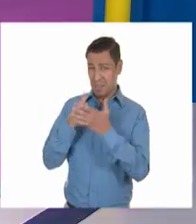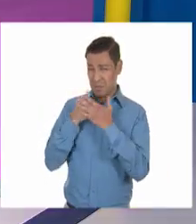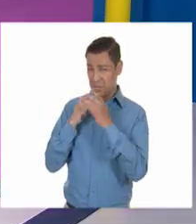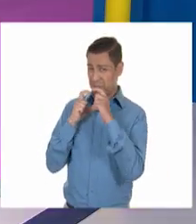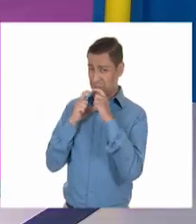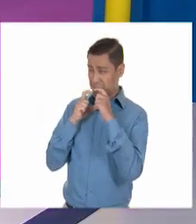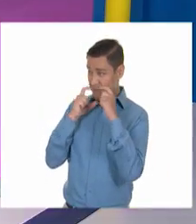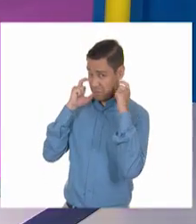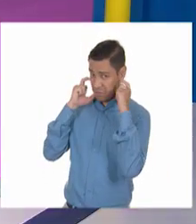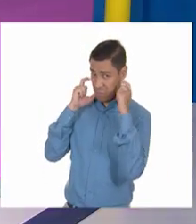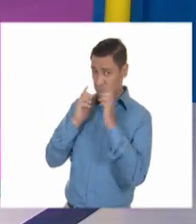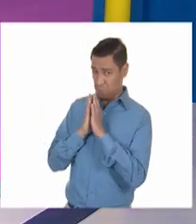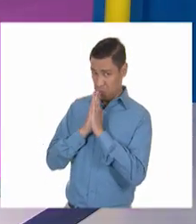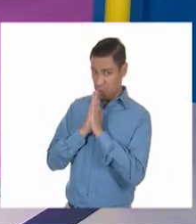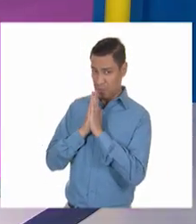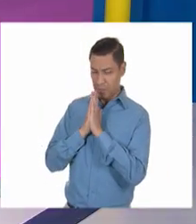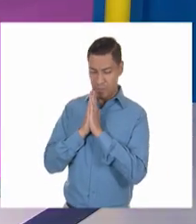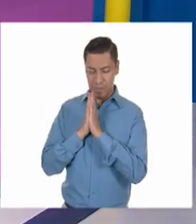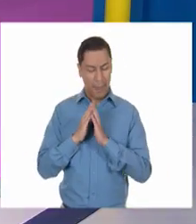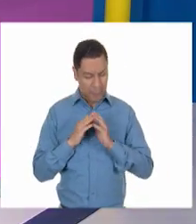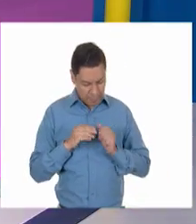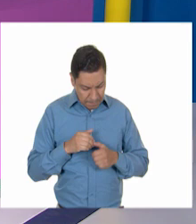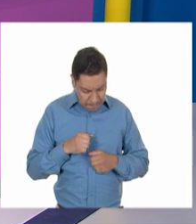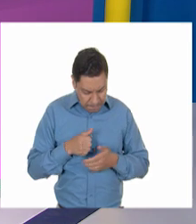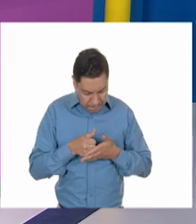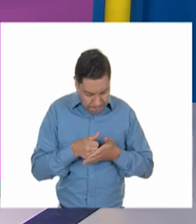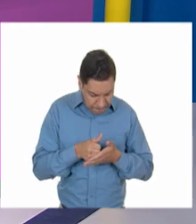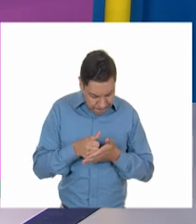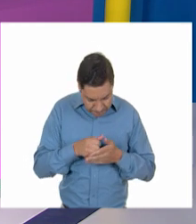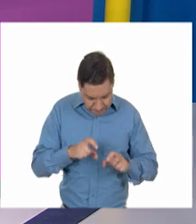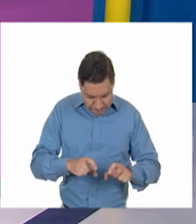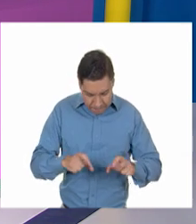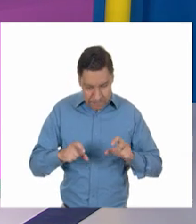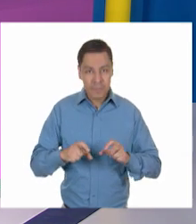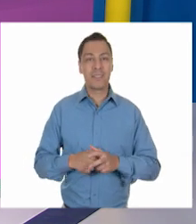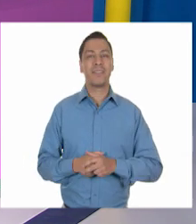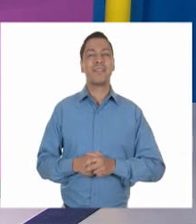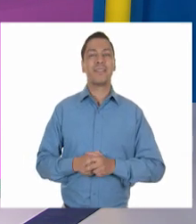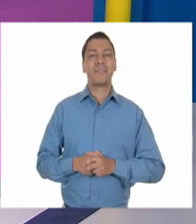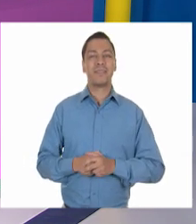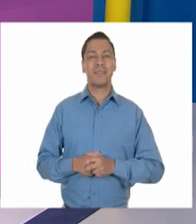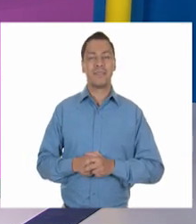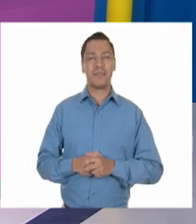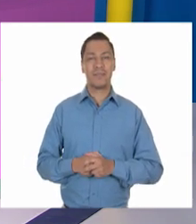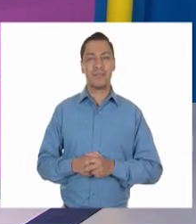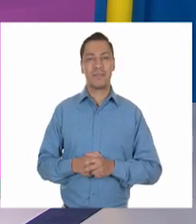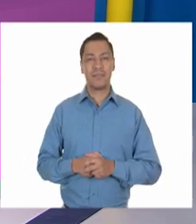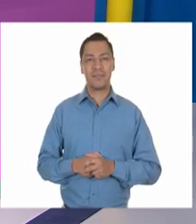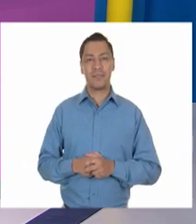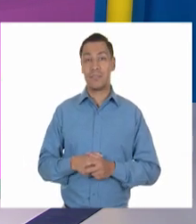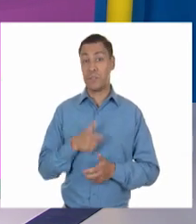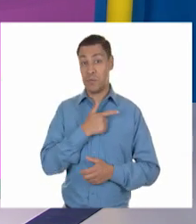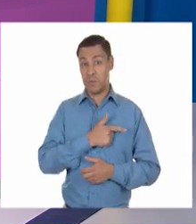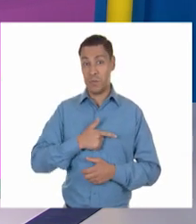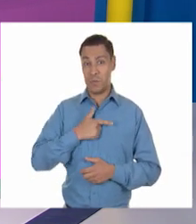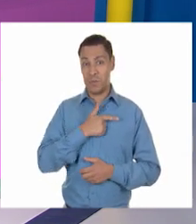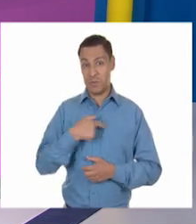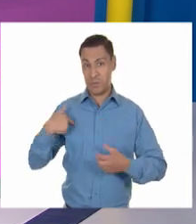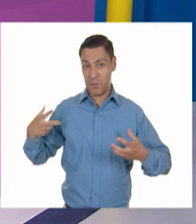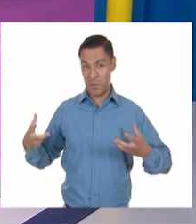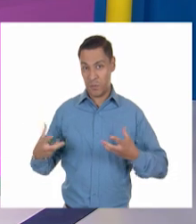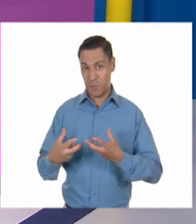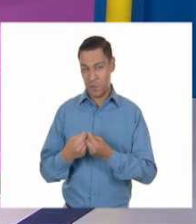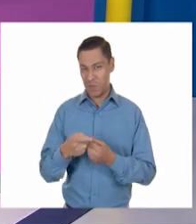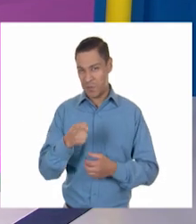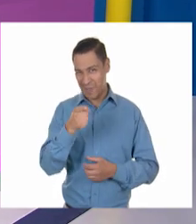ayudar con mi cubrebocas, por favor? Ah, claro. Con mucho gusto. Gracias. ¿Listo? No, ¿de qué? Vamos a tener el gusto de estar con ustedes